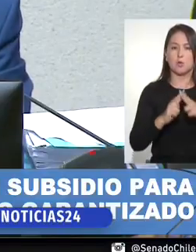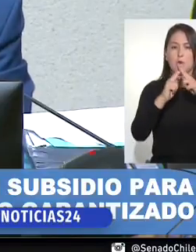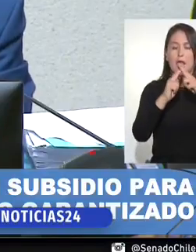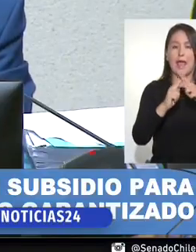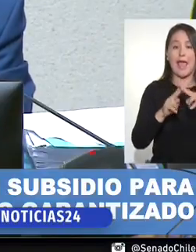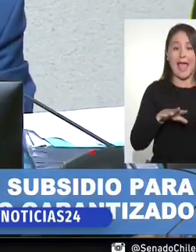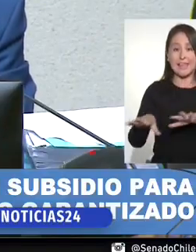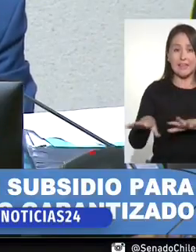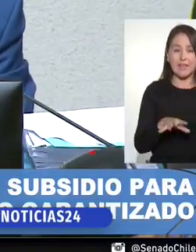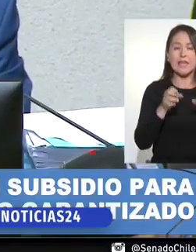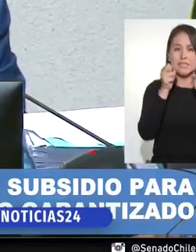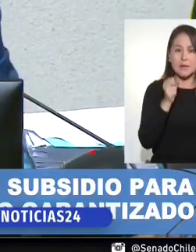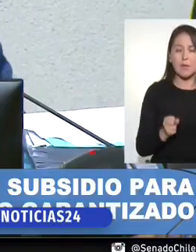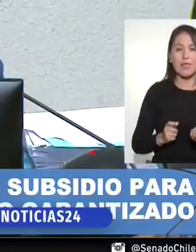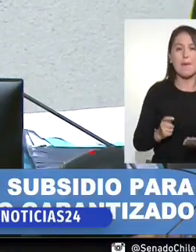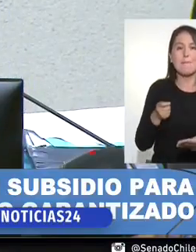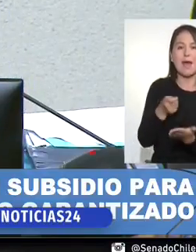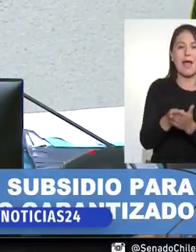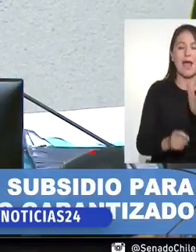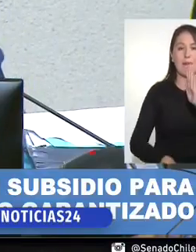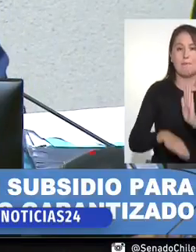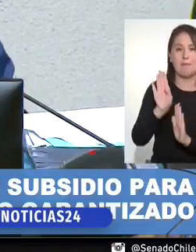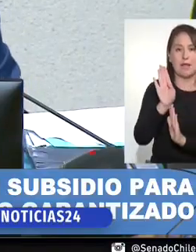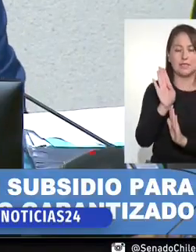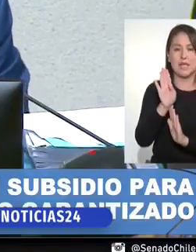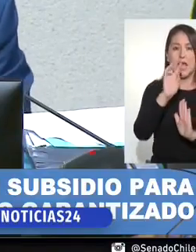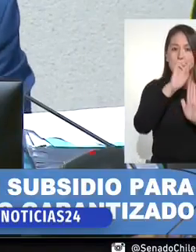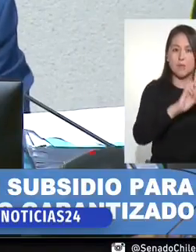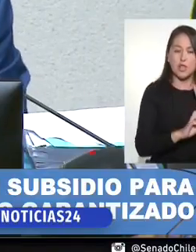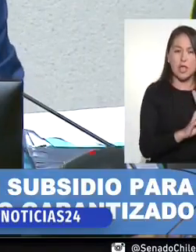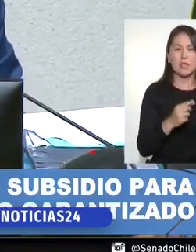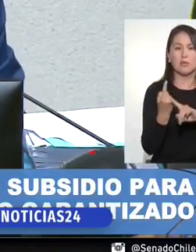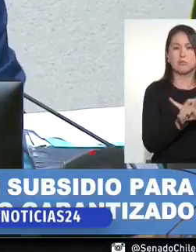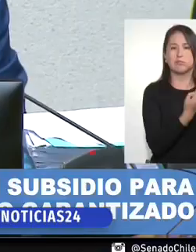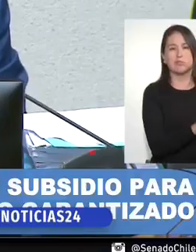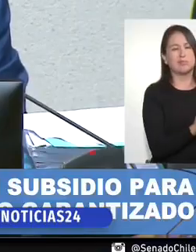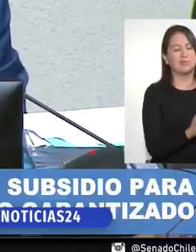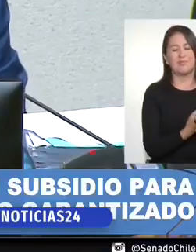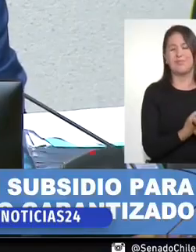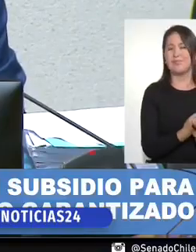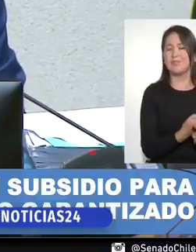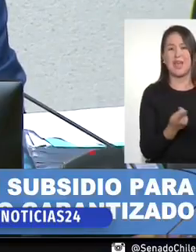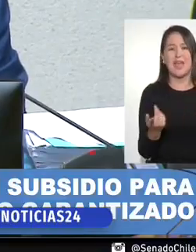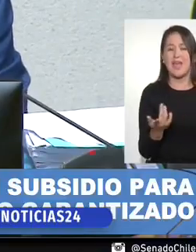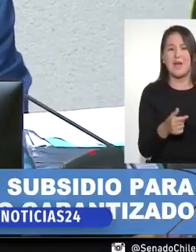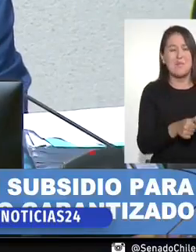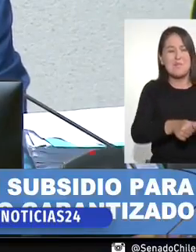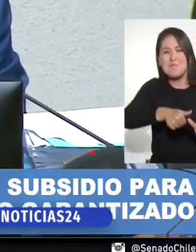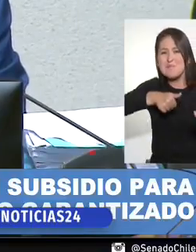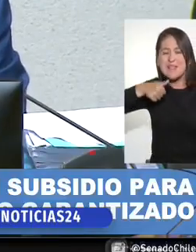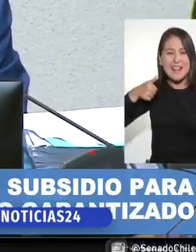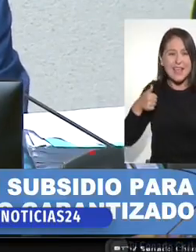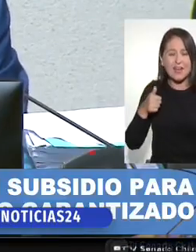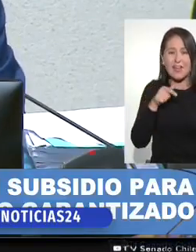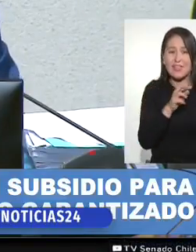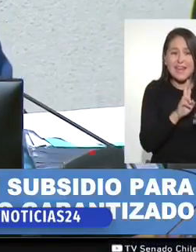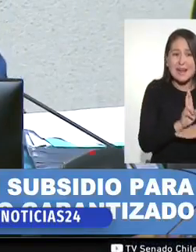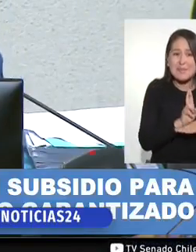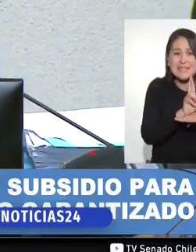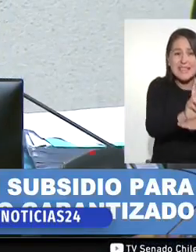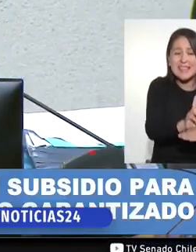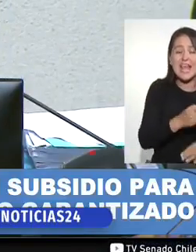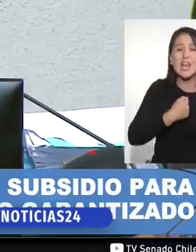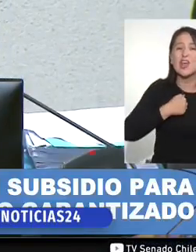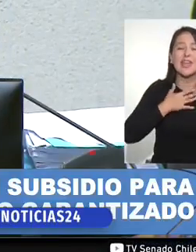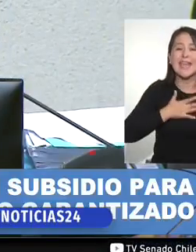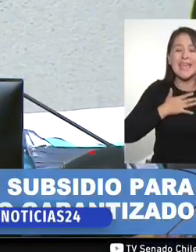al tanto, me imagino, de la situación. ¿Cómo lo ve usted como militante de la UDI? Efectivamente, soy militante de la UDI. Formo parte, además, de un